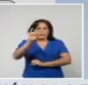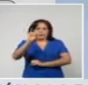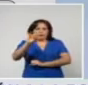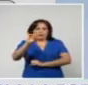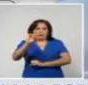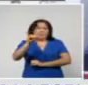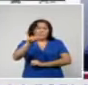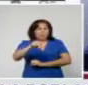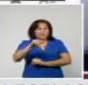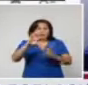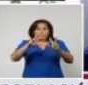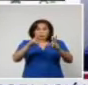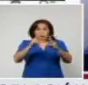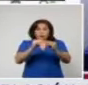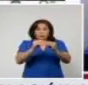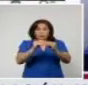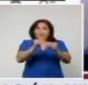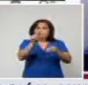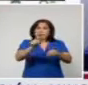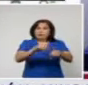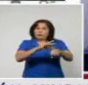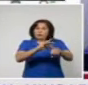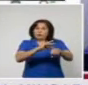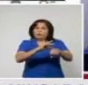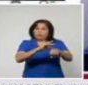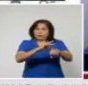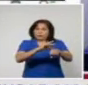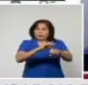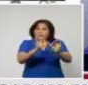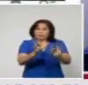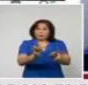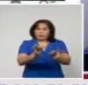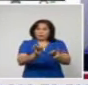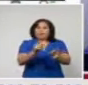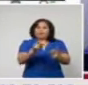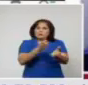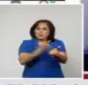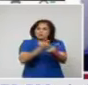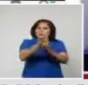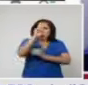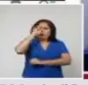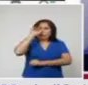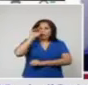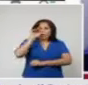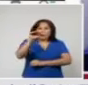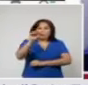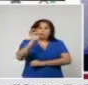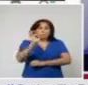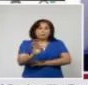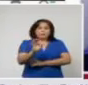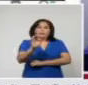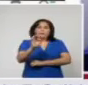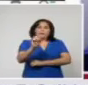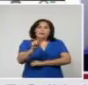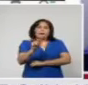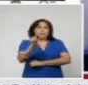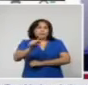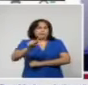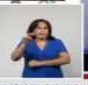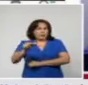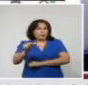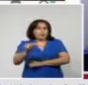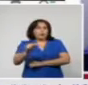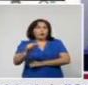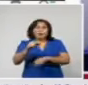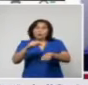2.726. De este total de pacientes diagnosticados con la enfermedad, permanecen ingresados confirmados los casos activos, como le